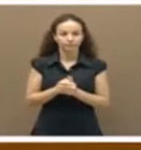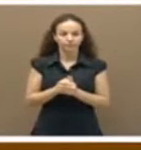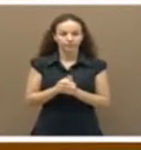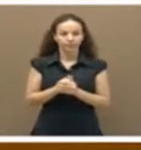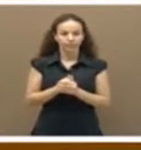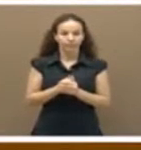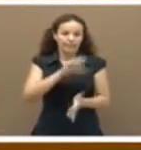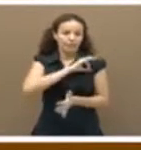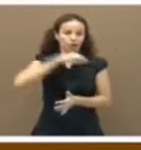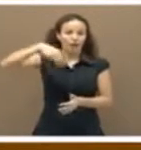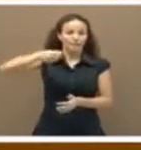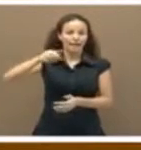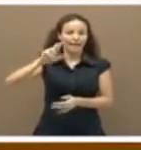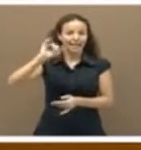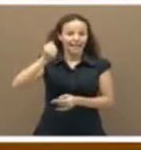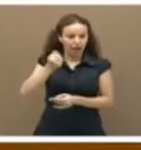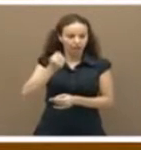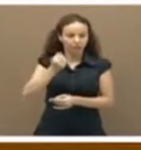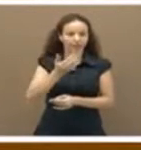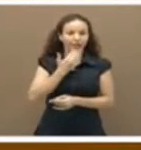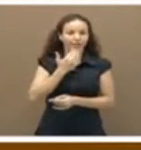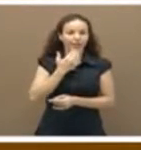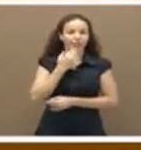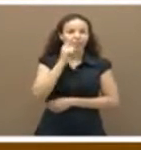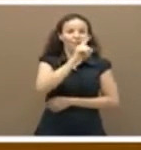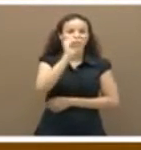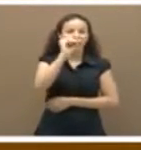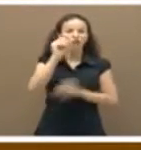Obando. Cumplía 106 años.